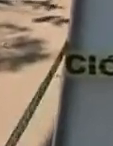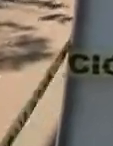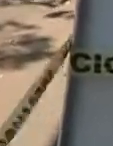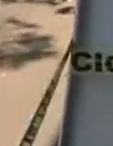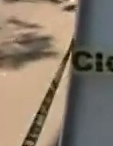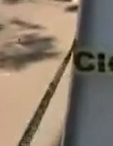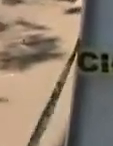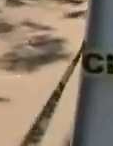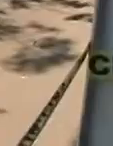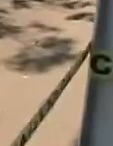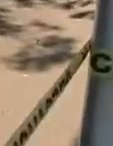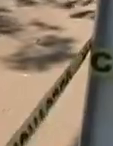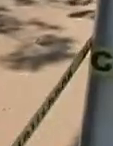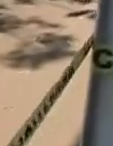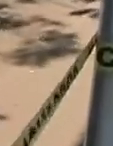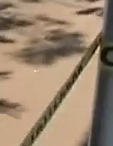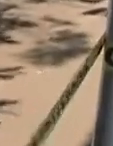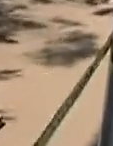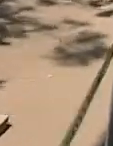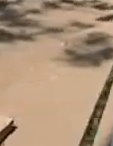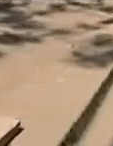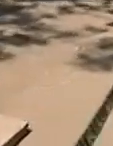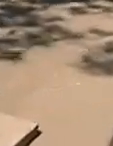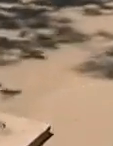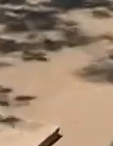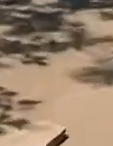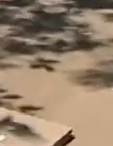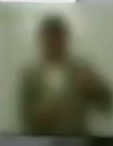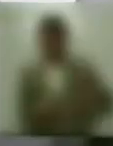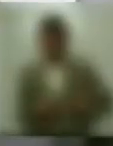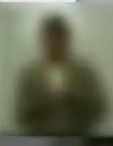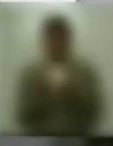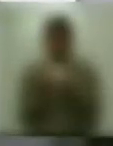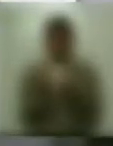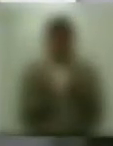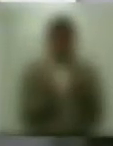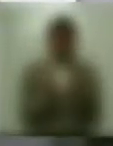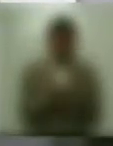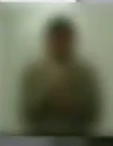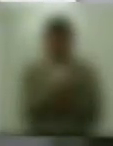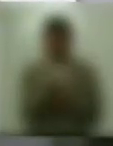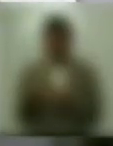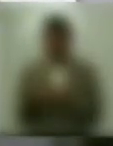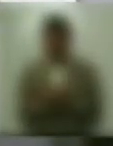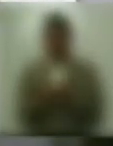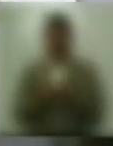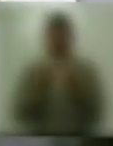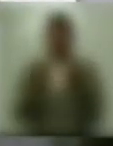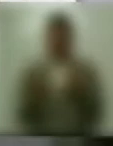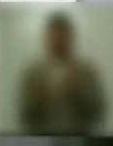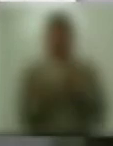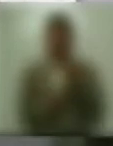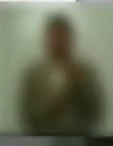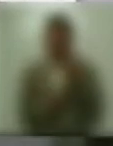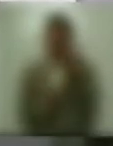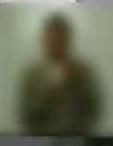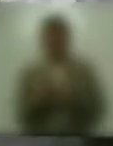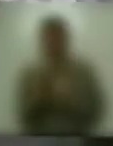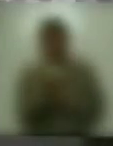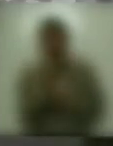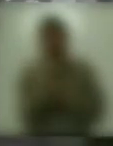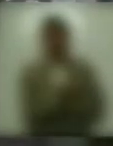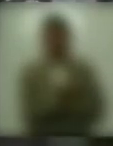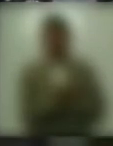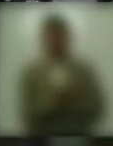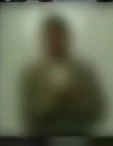de Gobernación, Adán Augusto López Hernández, protección para los alcaldes. Y quiero pedir la oportunidad de